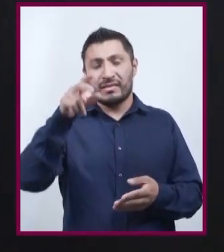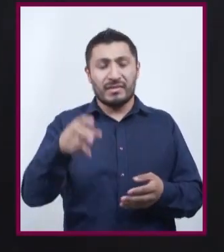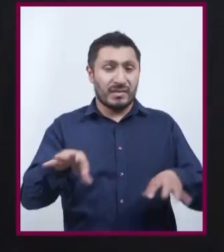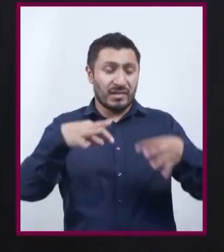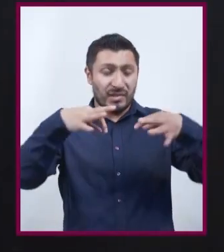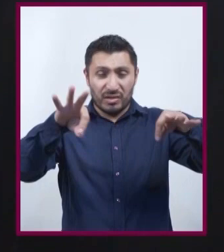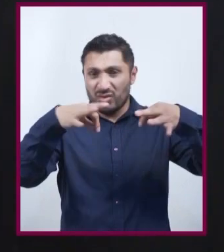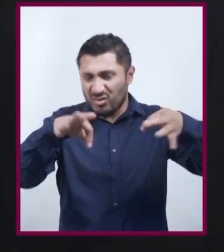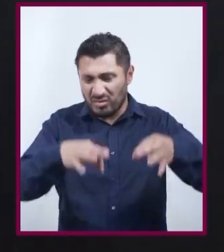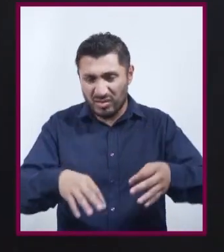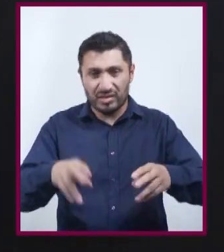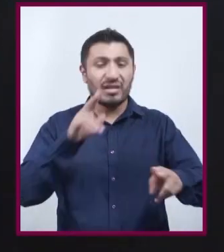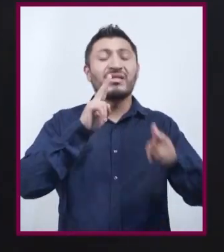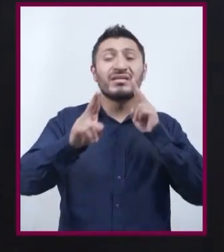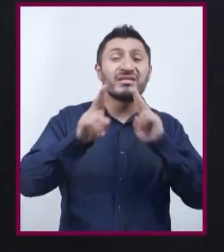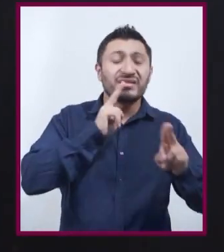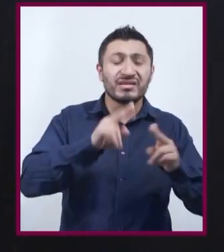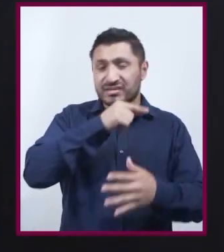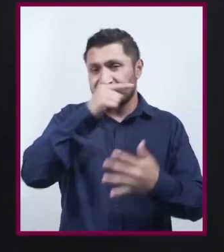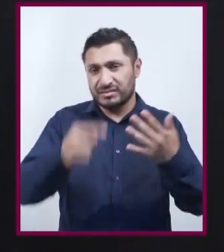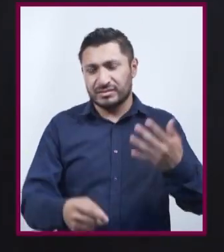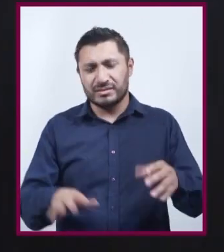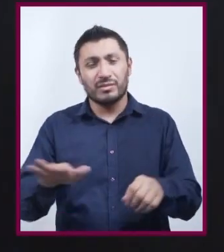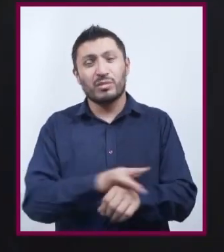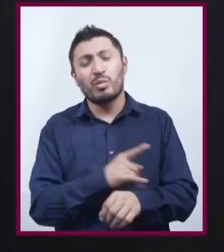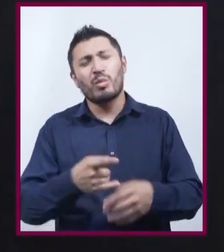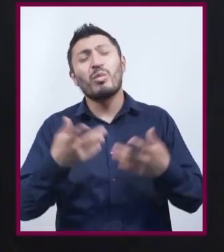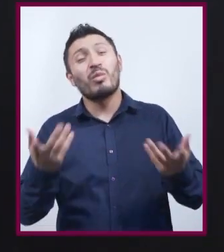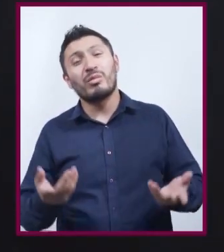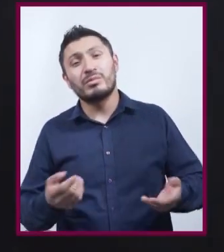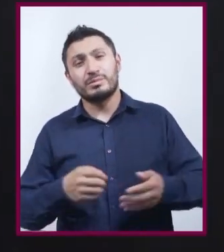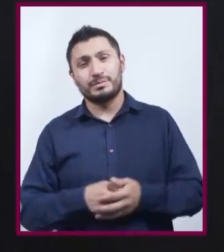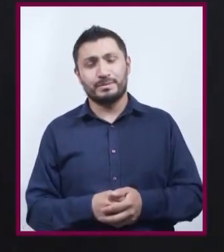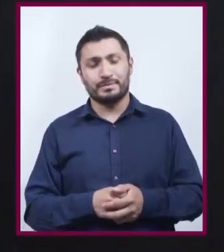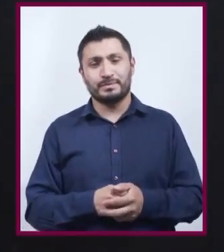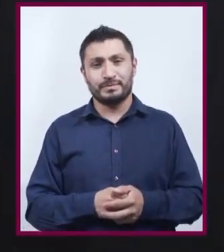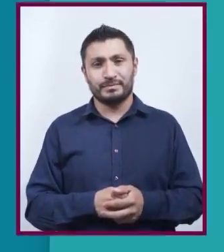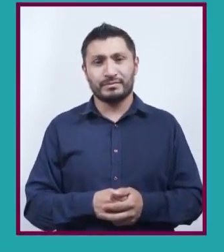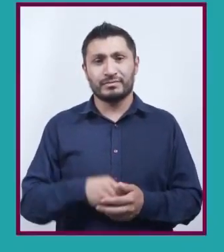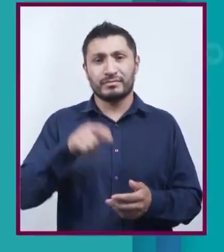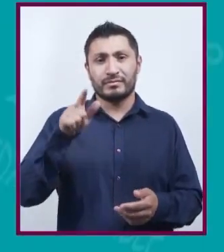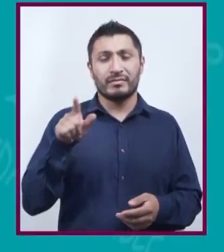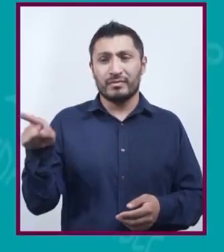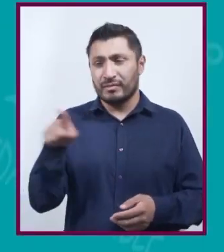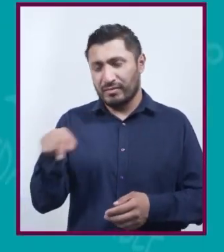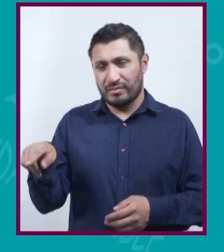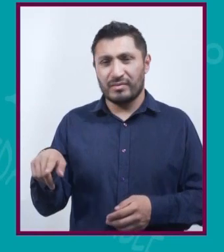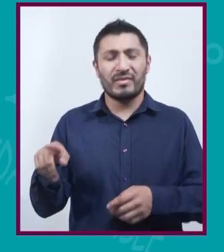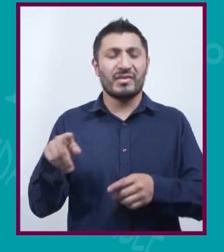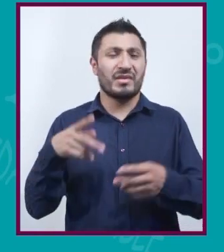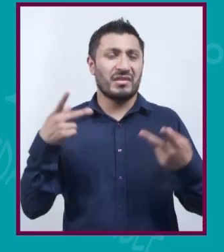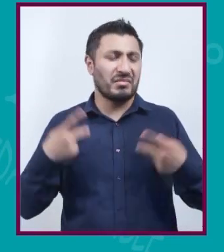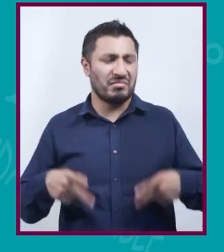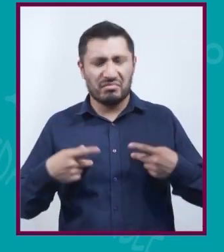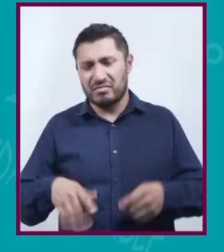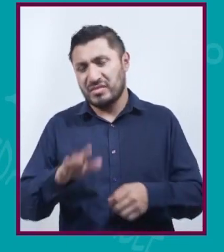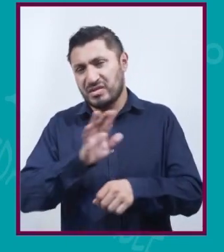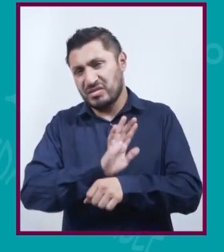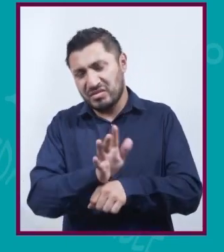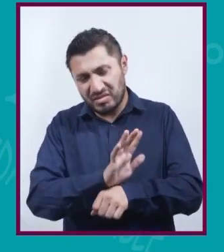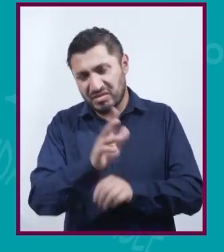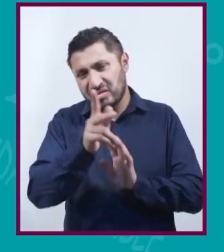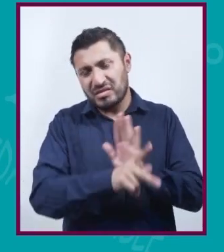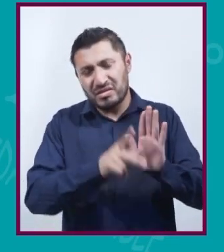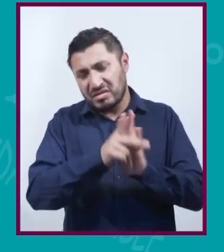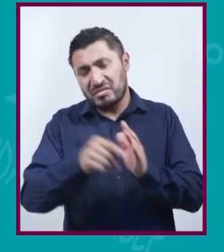los textos de no ficción, es decir, documentales y notas periodísticas. Veamos por qué. Después de los Lumière,